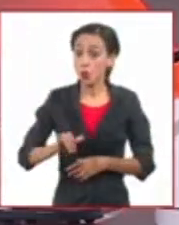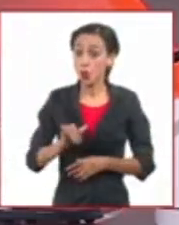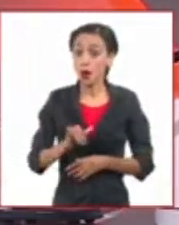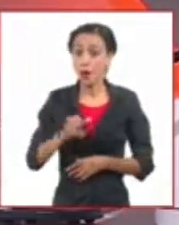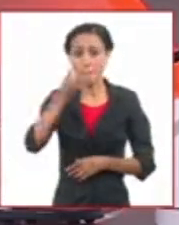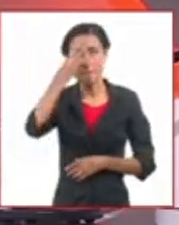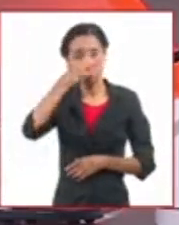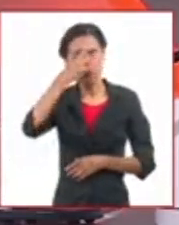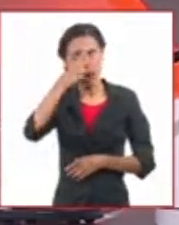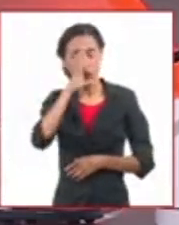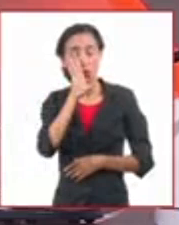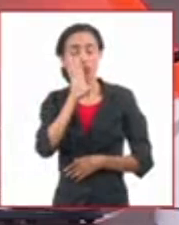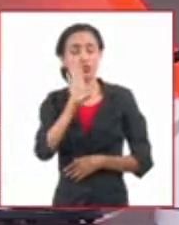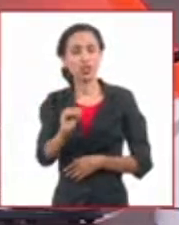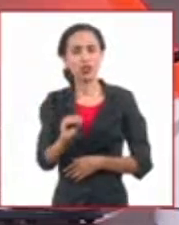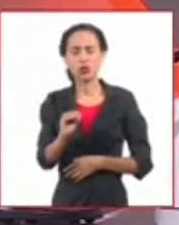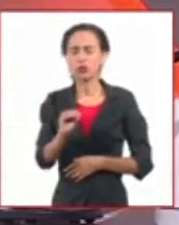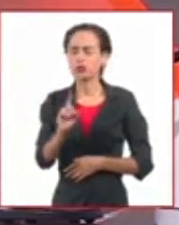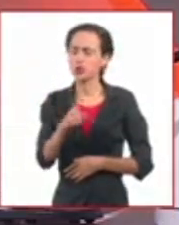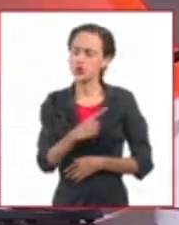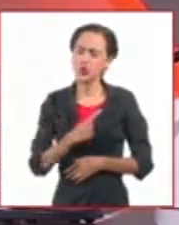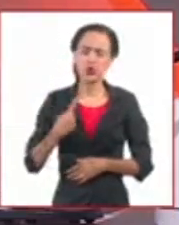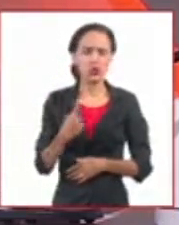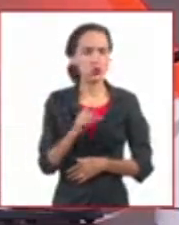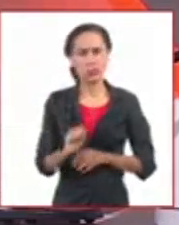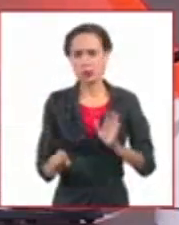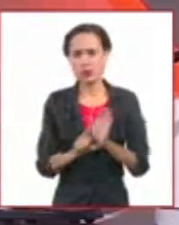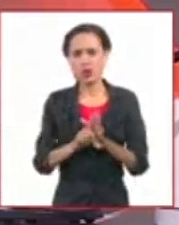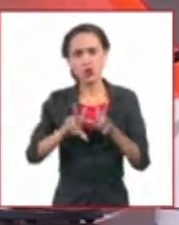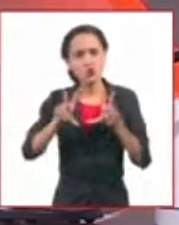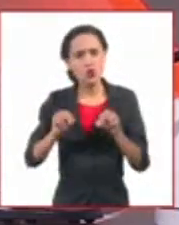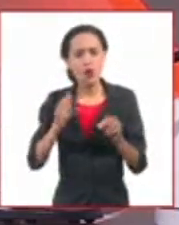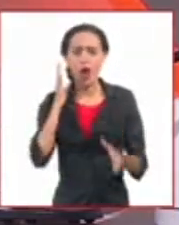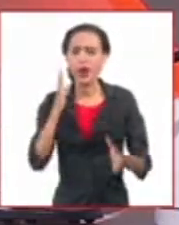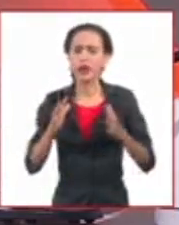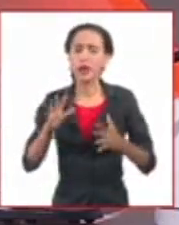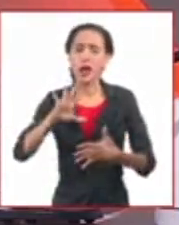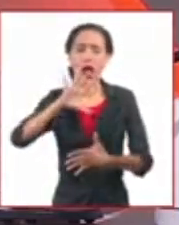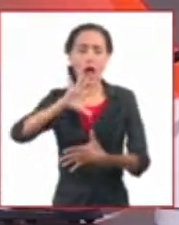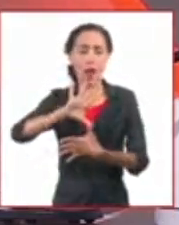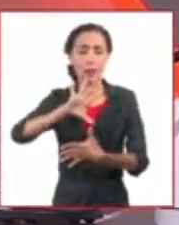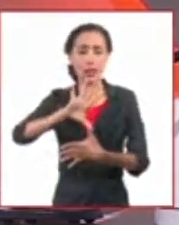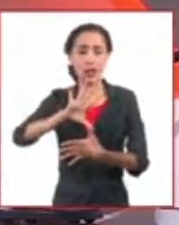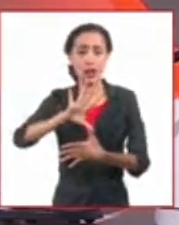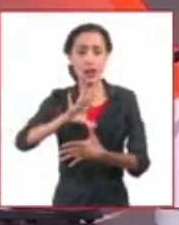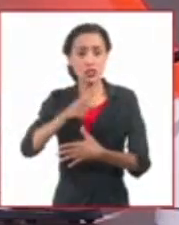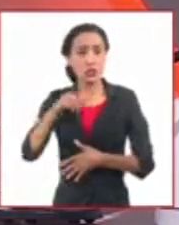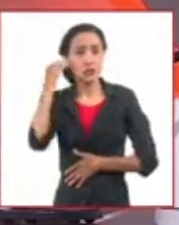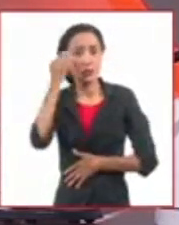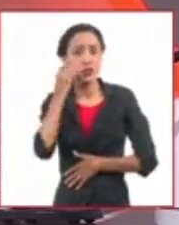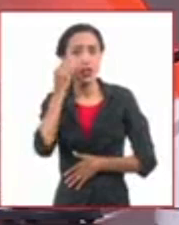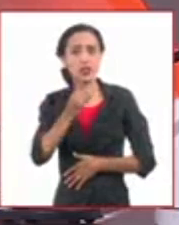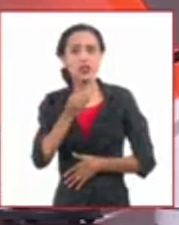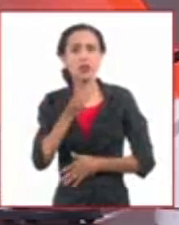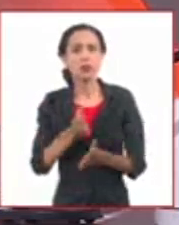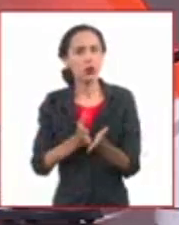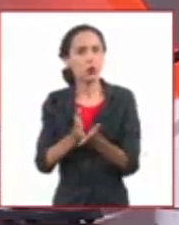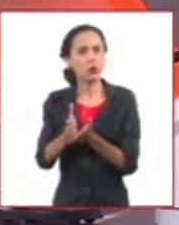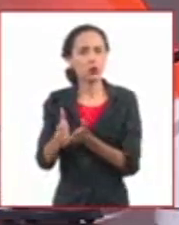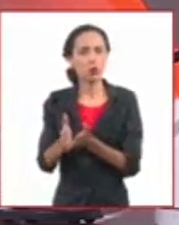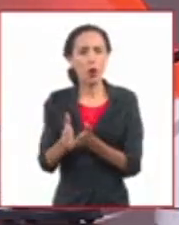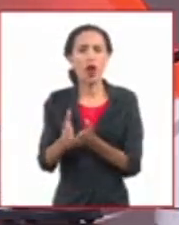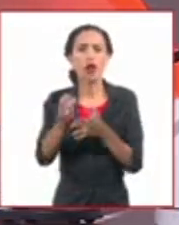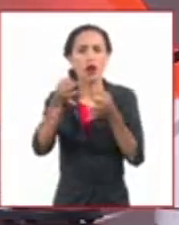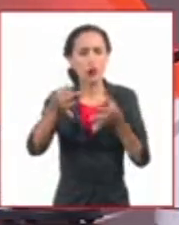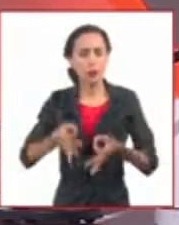esta no estamos dispuestos a iniciar una nueva etapa en américa latina' si se asume que esto se va a mantener dijo ebrard